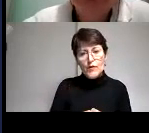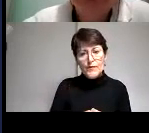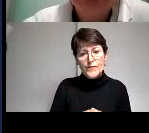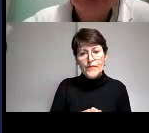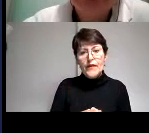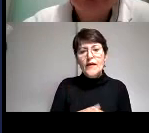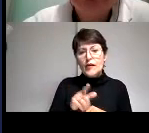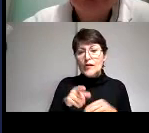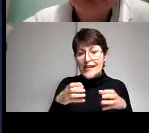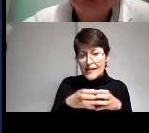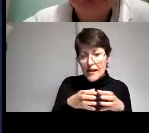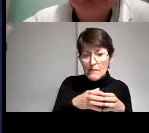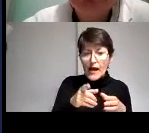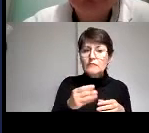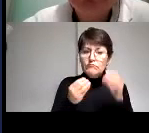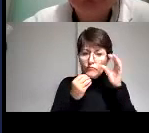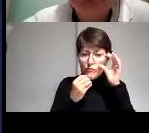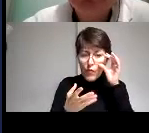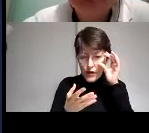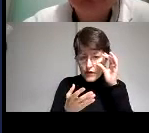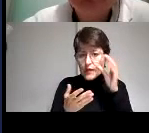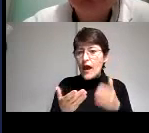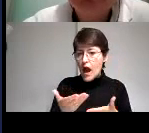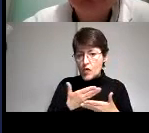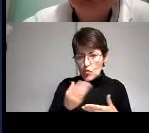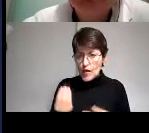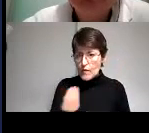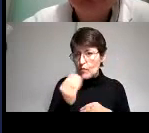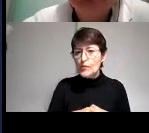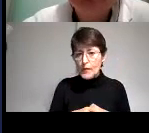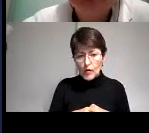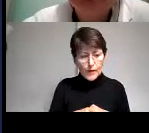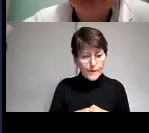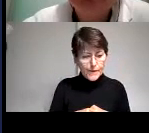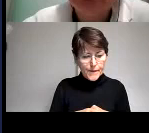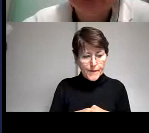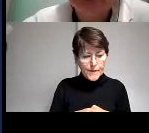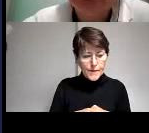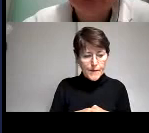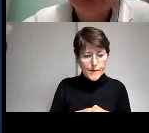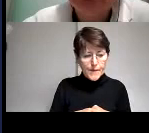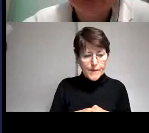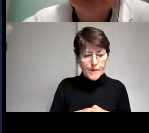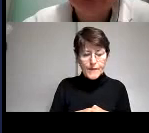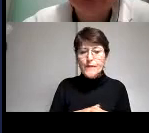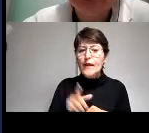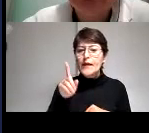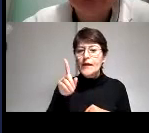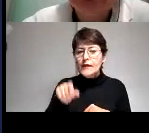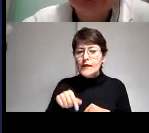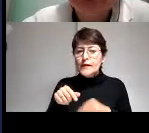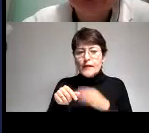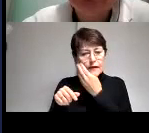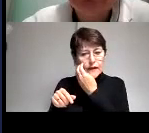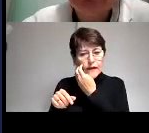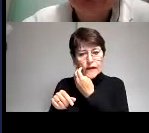packs, bueno, pues hacemos el completo de todos los productos que hemos tratado hoy. También tenemos, por supuesto,